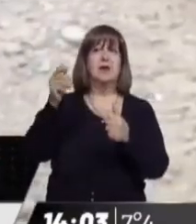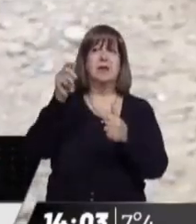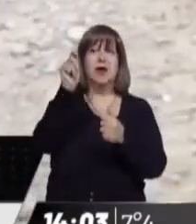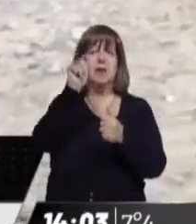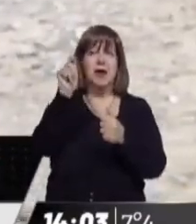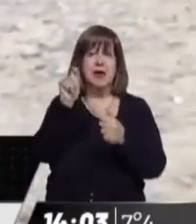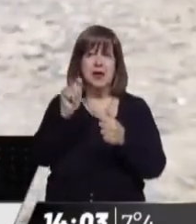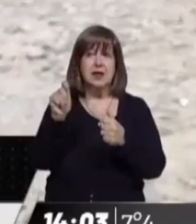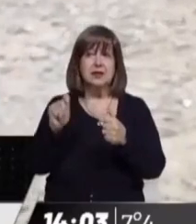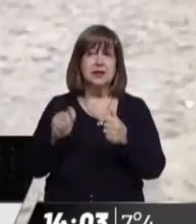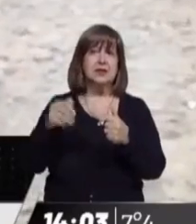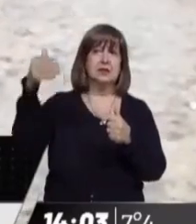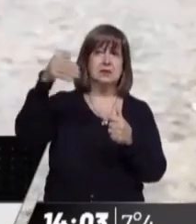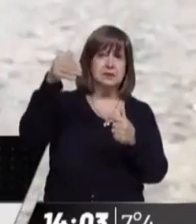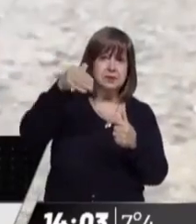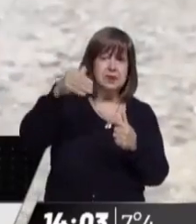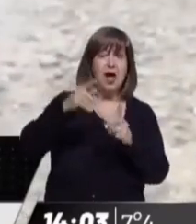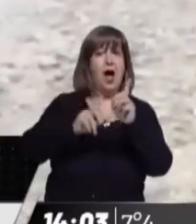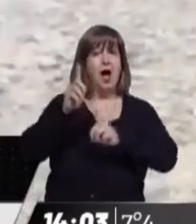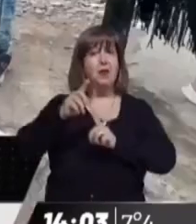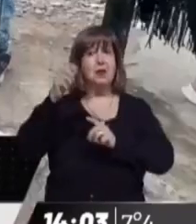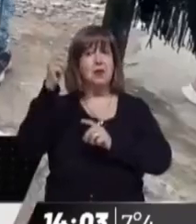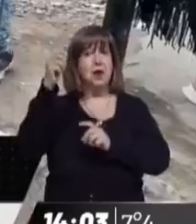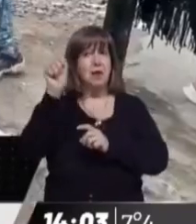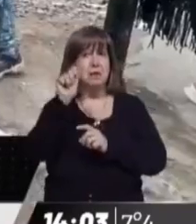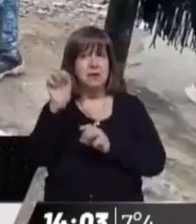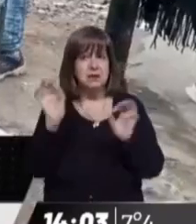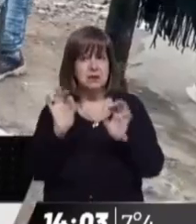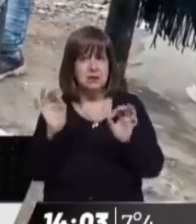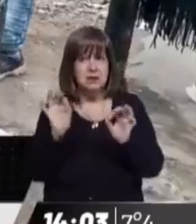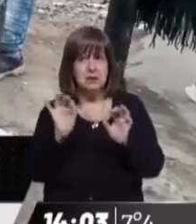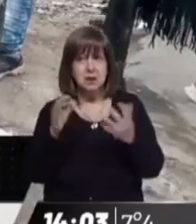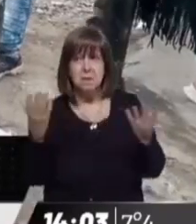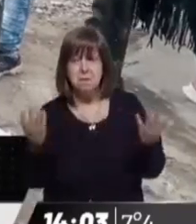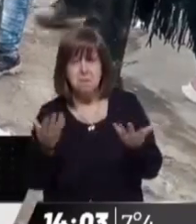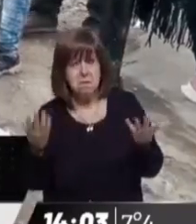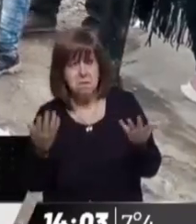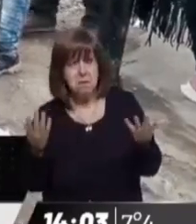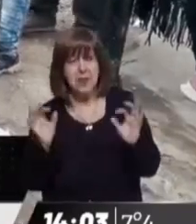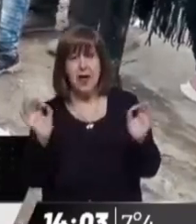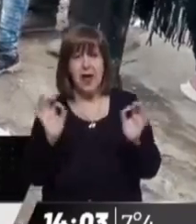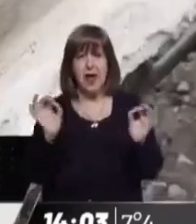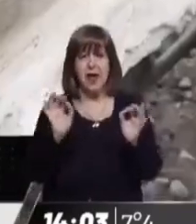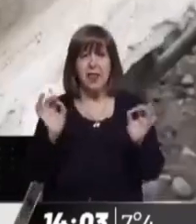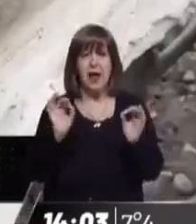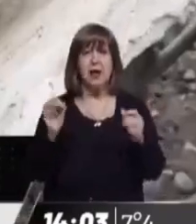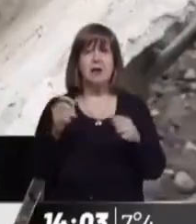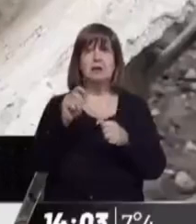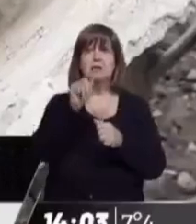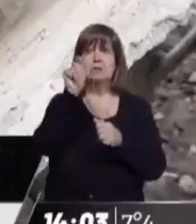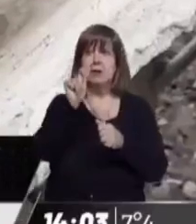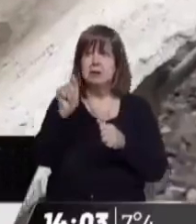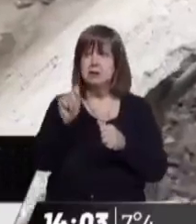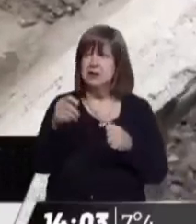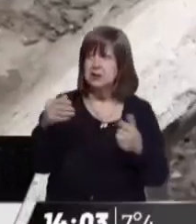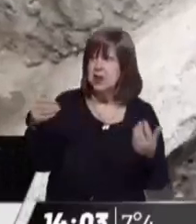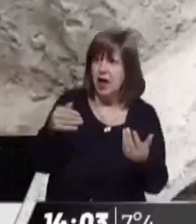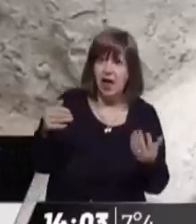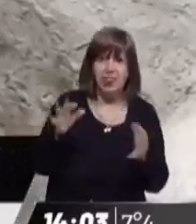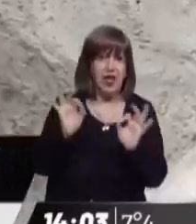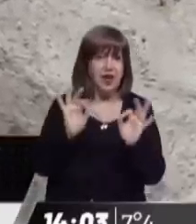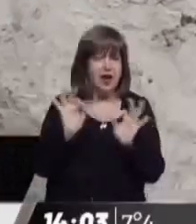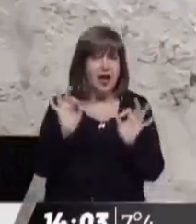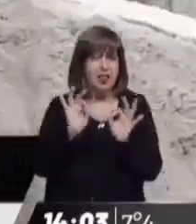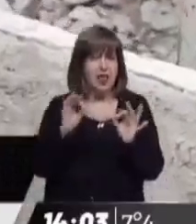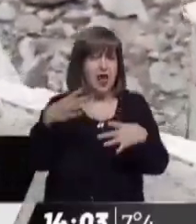perdido, como varios... tiempo en venir y... Tuvieron bastante tiempo sin venir. Claro, sin venir. Claro,